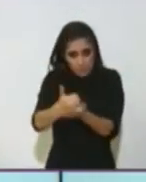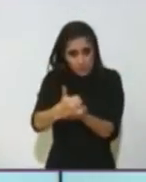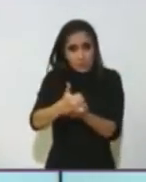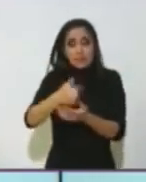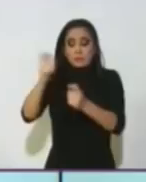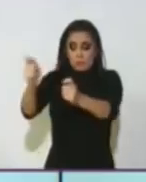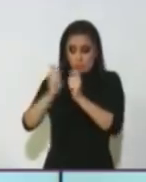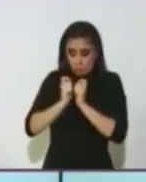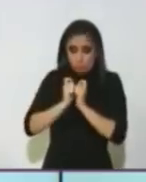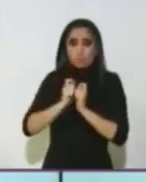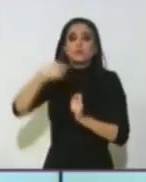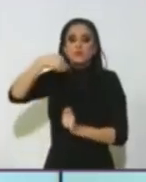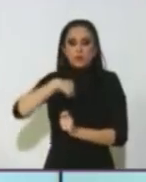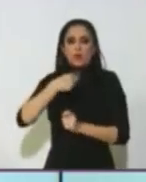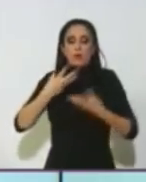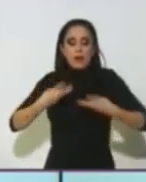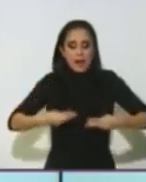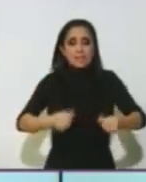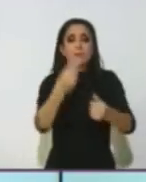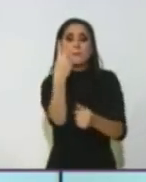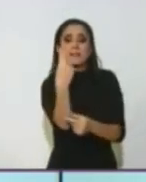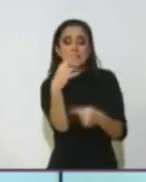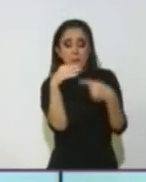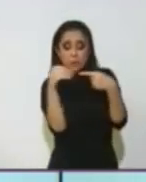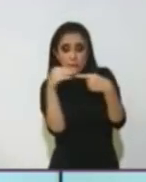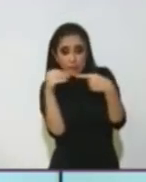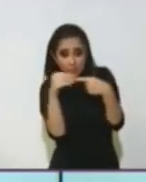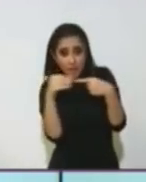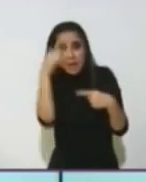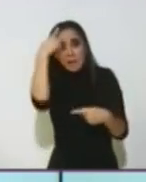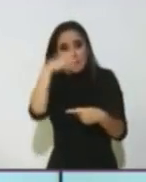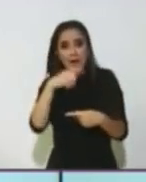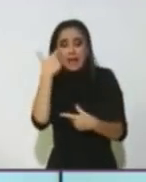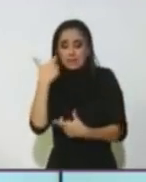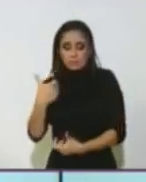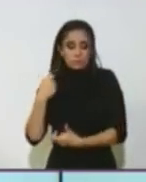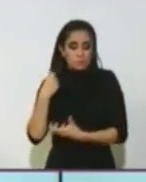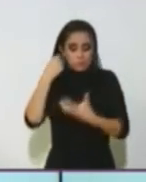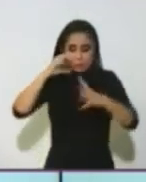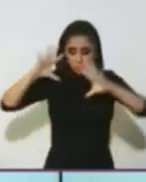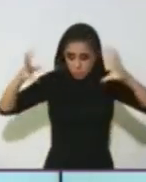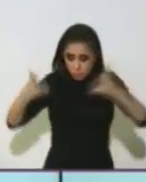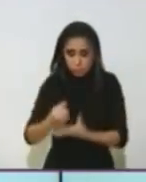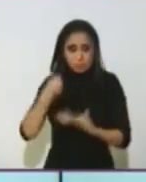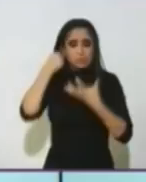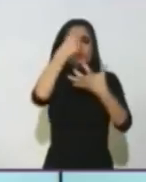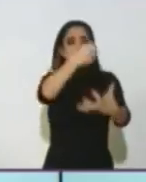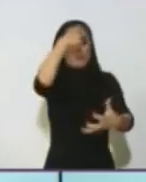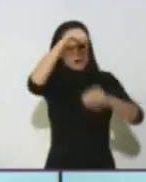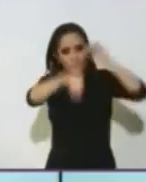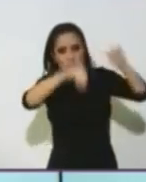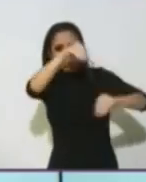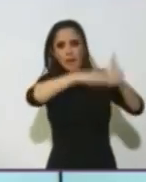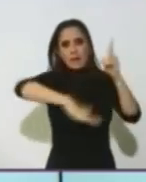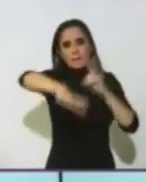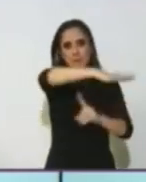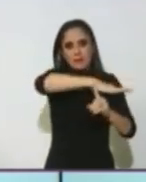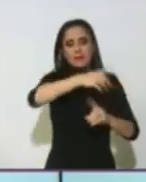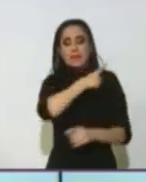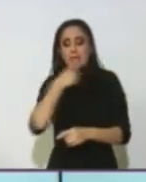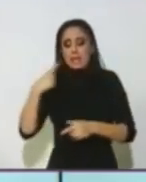peso se gaste 25 centavos para mejorar nuestro nuestro medio ambiente habrá calles específicas